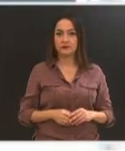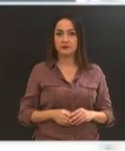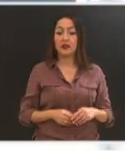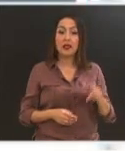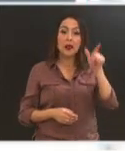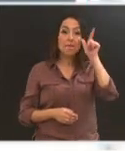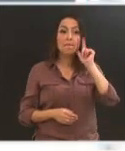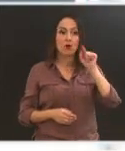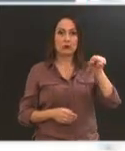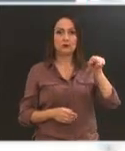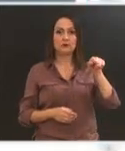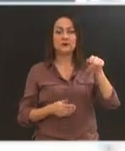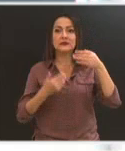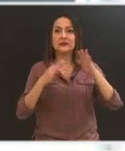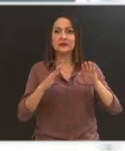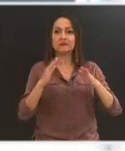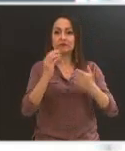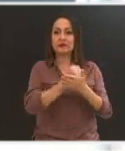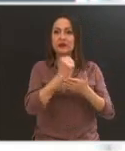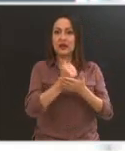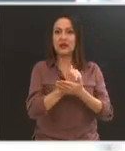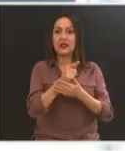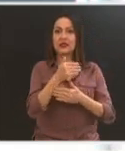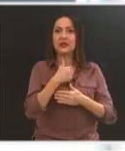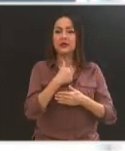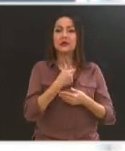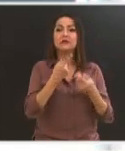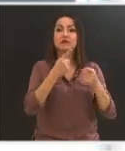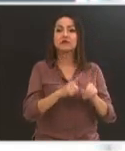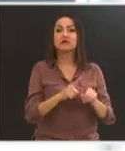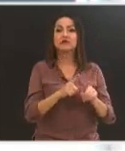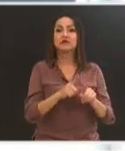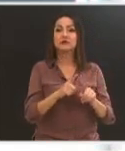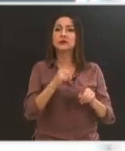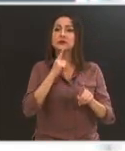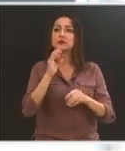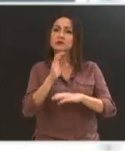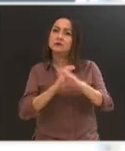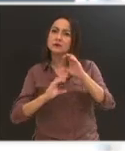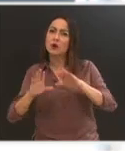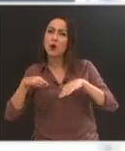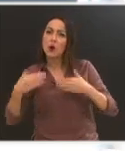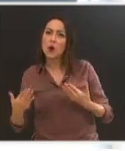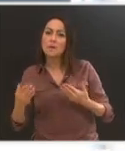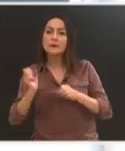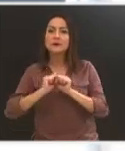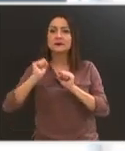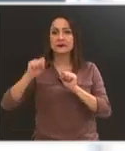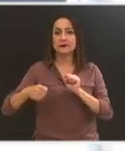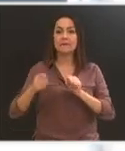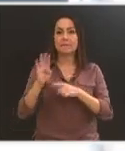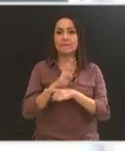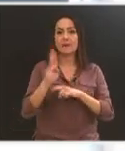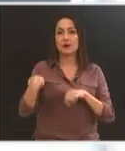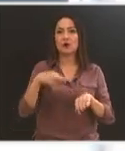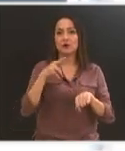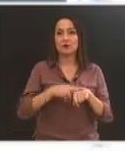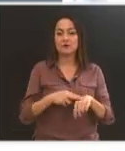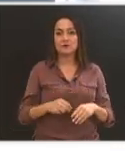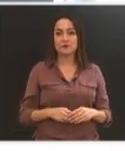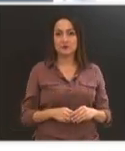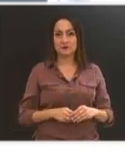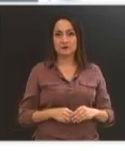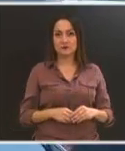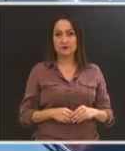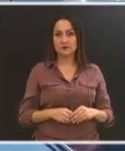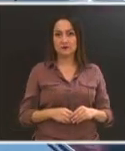Limón. Las ganancias que obtenían producto de eso, pues las legitimaban a través del sistema bancario nacional con